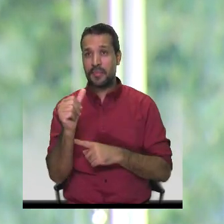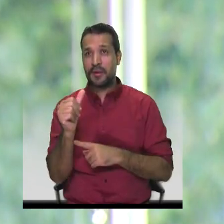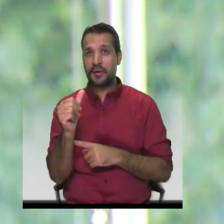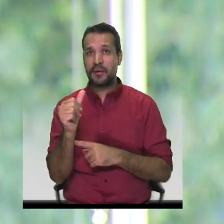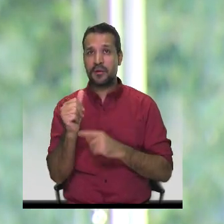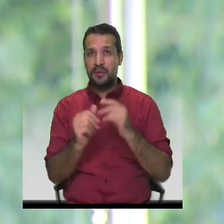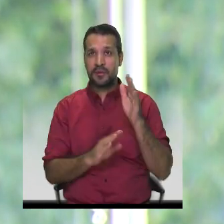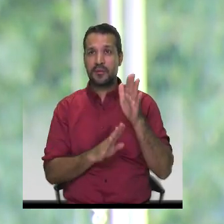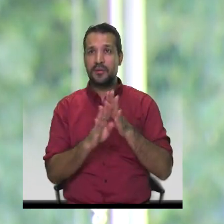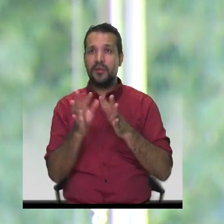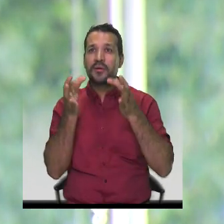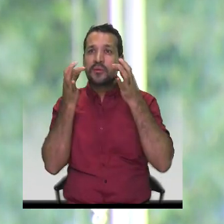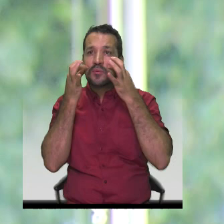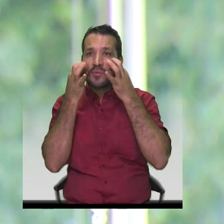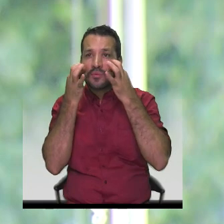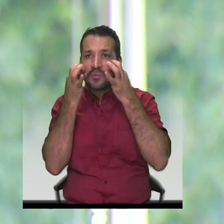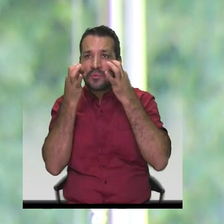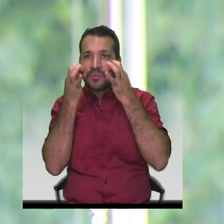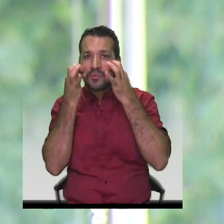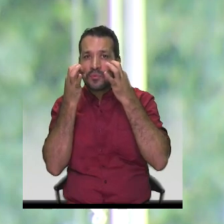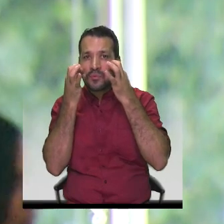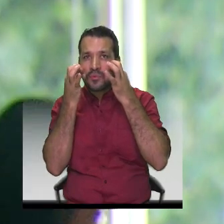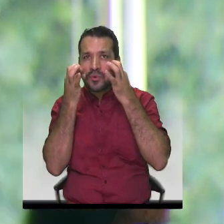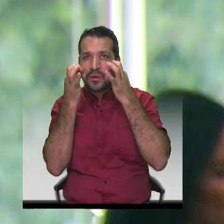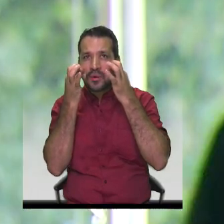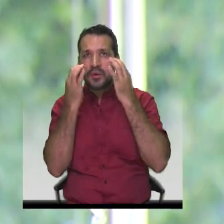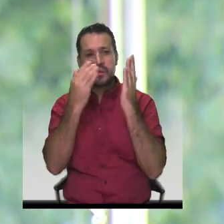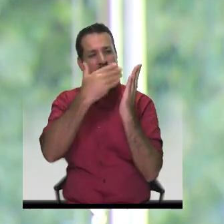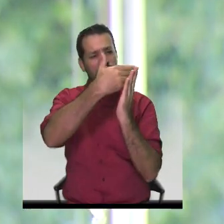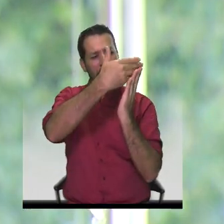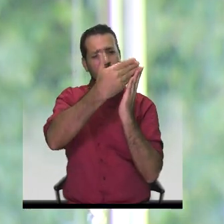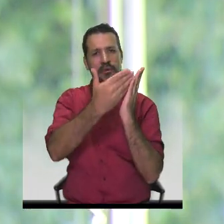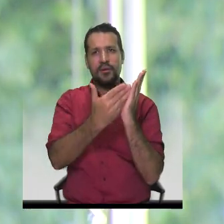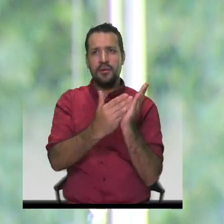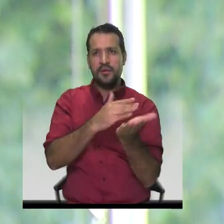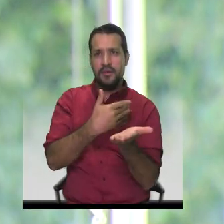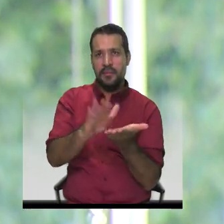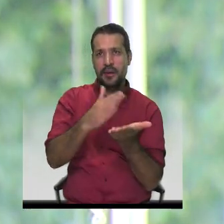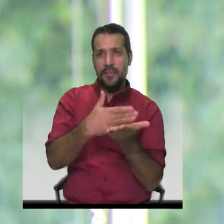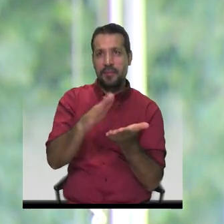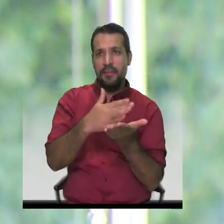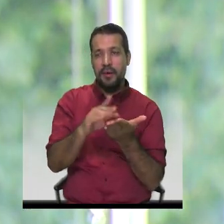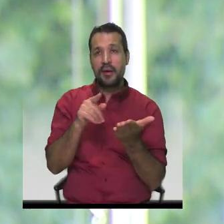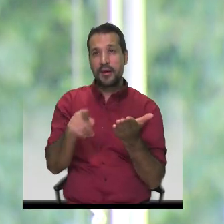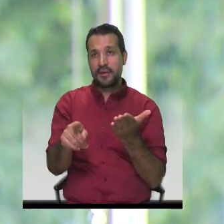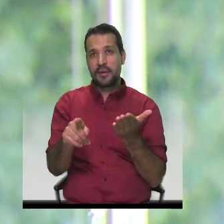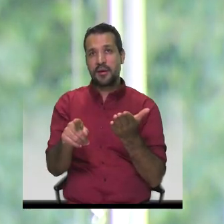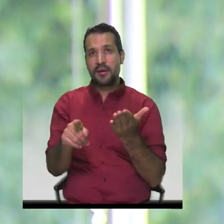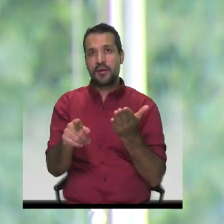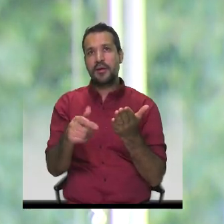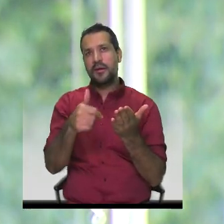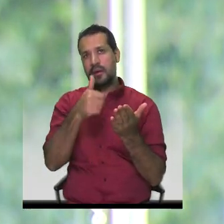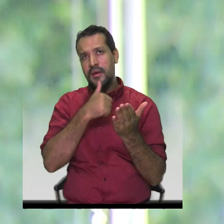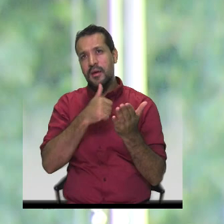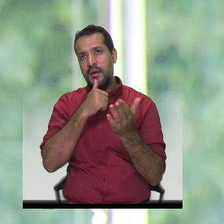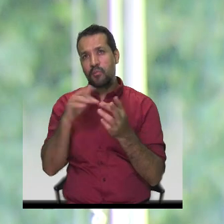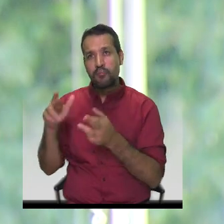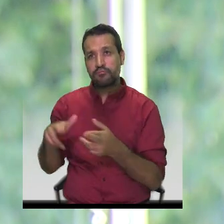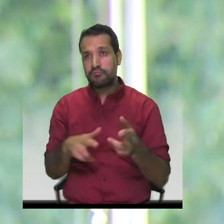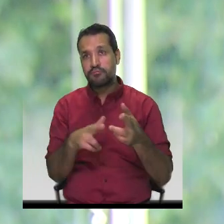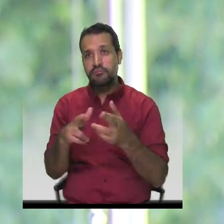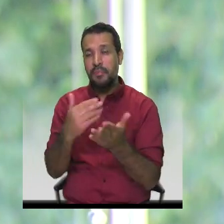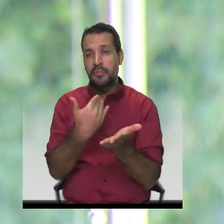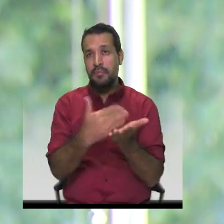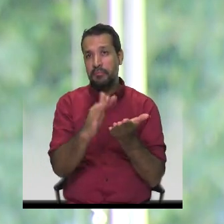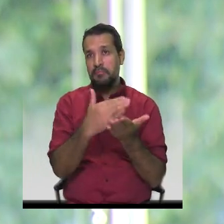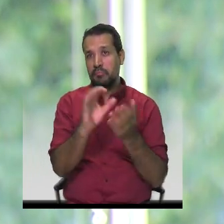desarrolló un cuero vegano a partir de los desechos de la industria del aguacate. Y hay un montón de industrias, por ejemplo en el agro, que tienen desechos que pueden ser